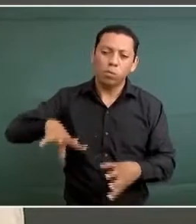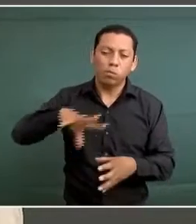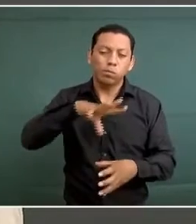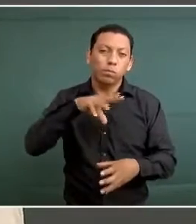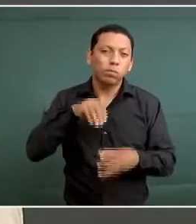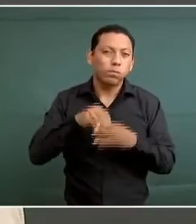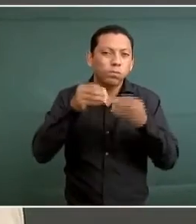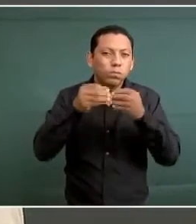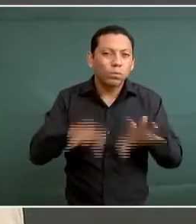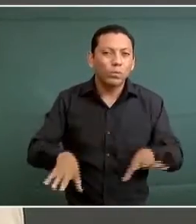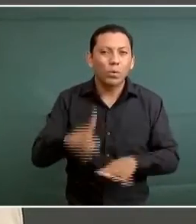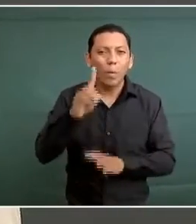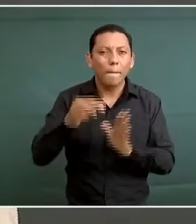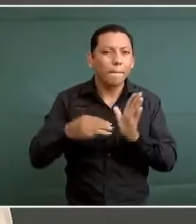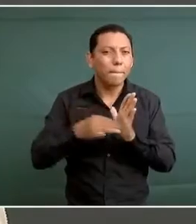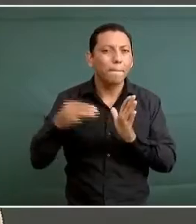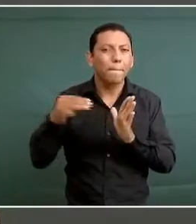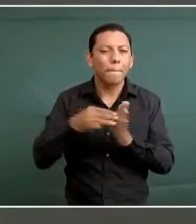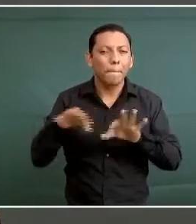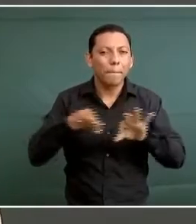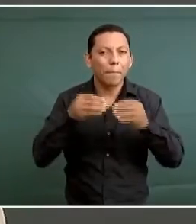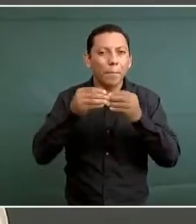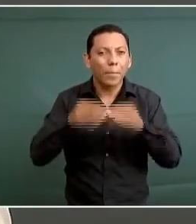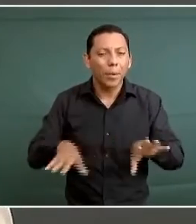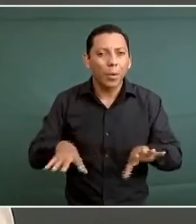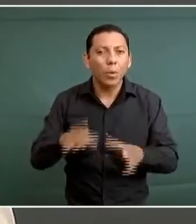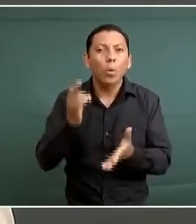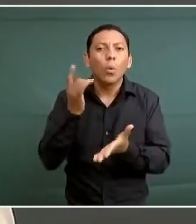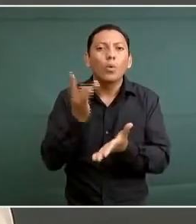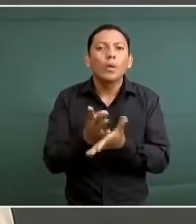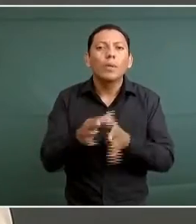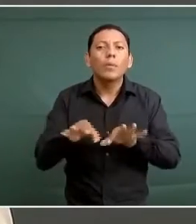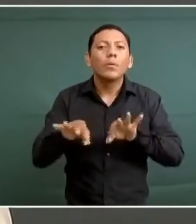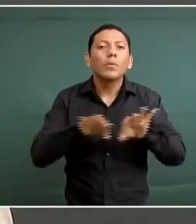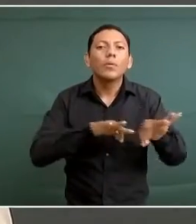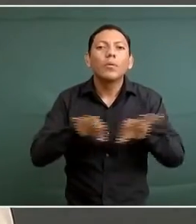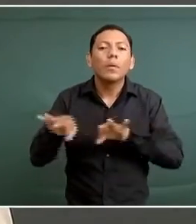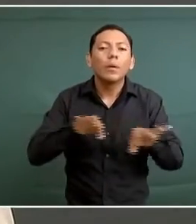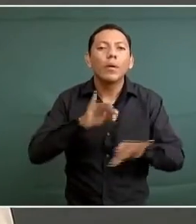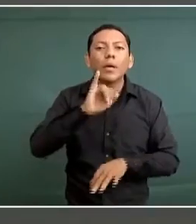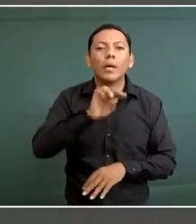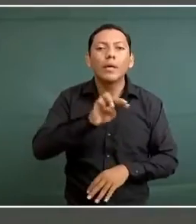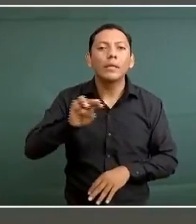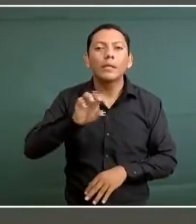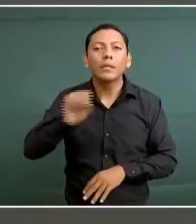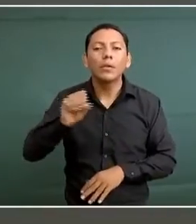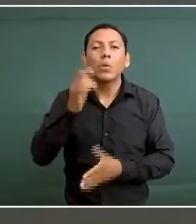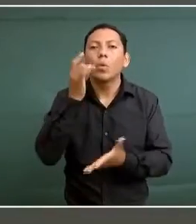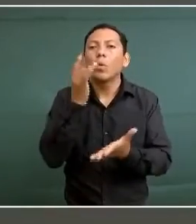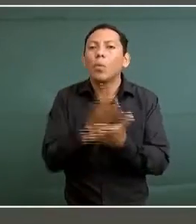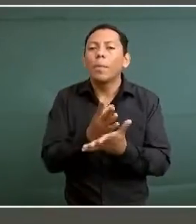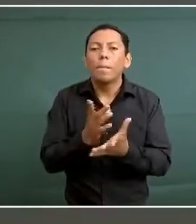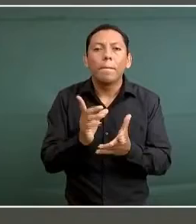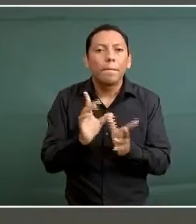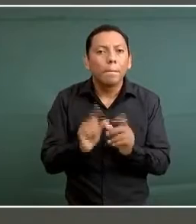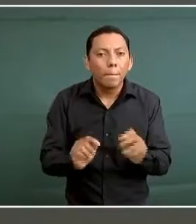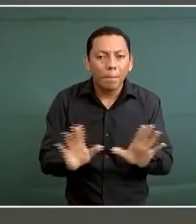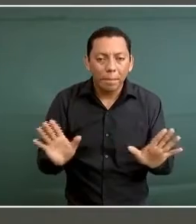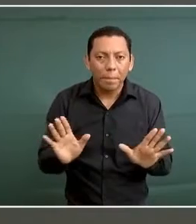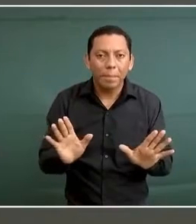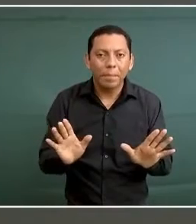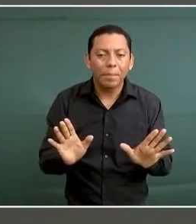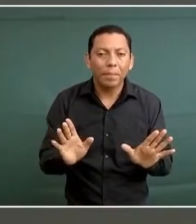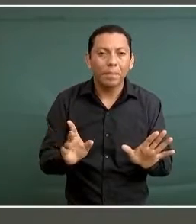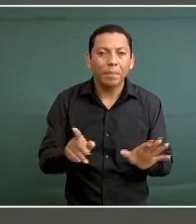perder un millón de empleos estoy hablando de los trabajadores inscritos en el seguro social y que a partir de